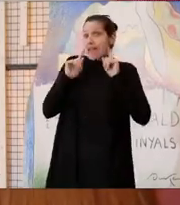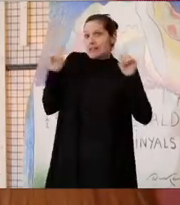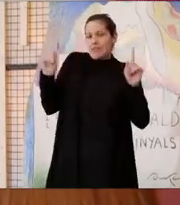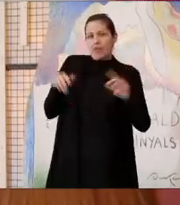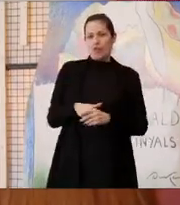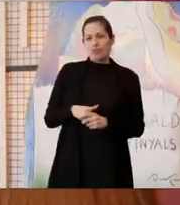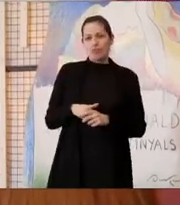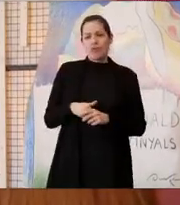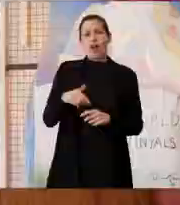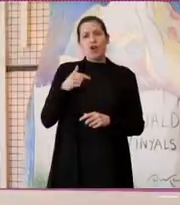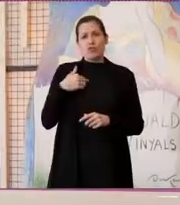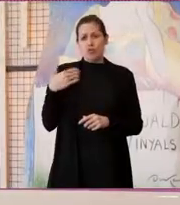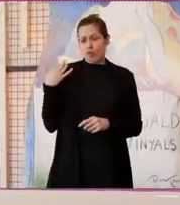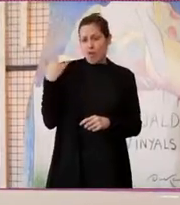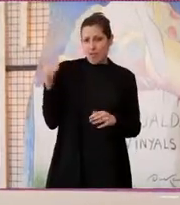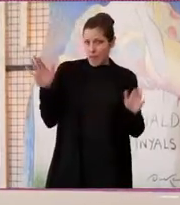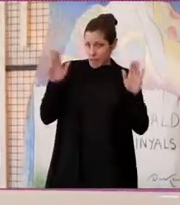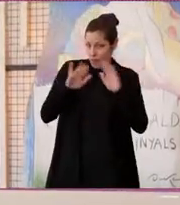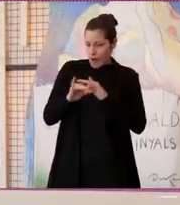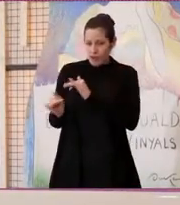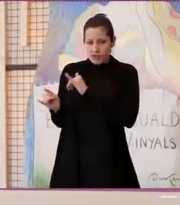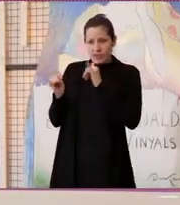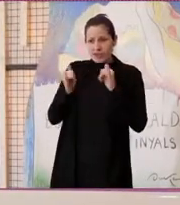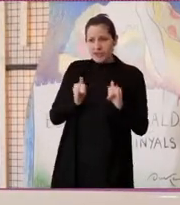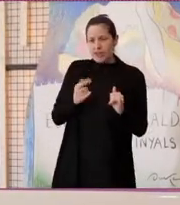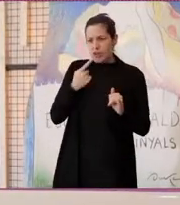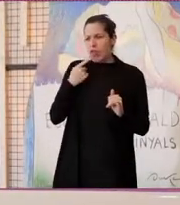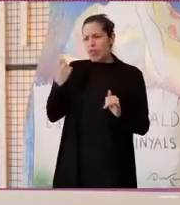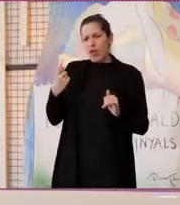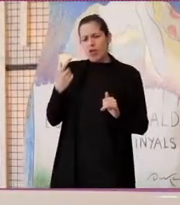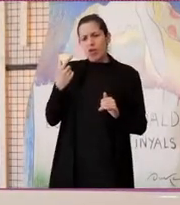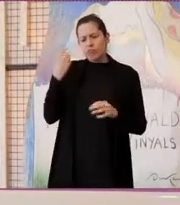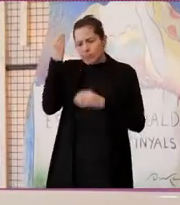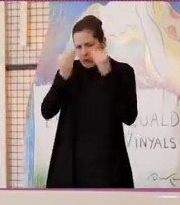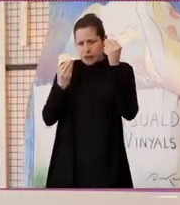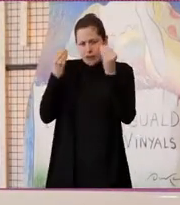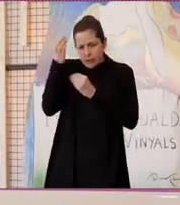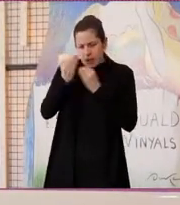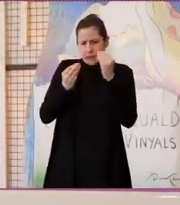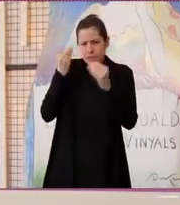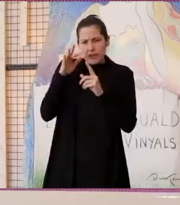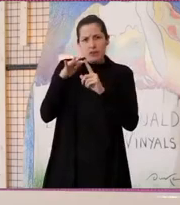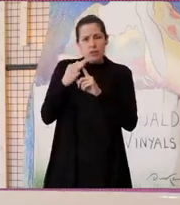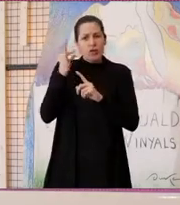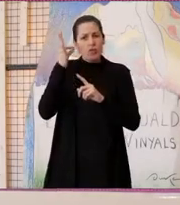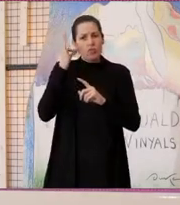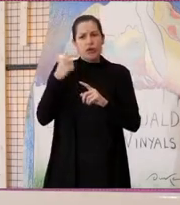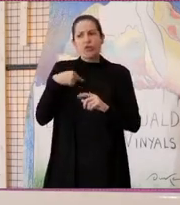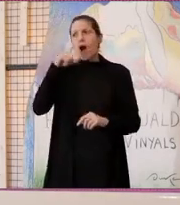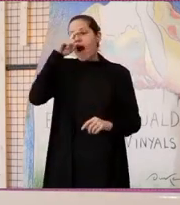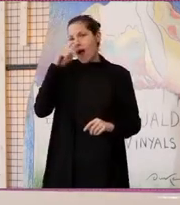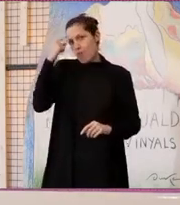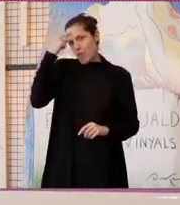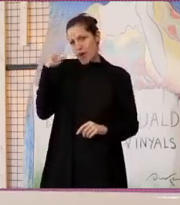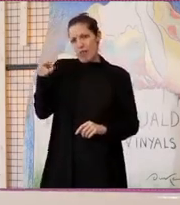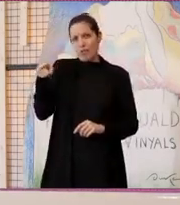anoche digo todas este tiempo que estoy dándole vueltas a esa salida de las mujeres me estaba todo el rato acordando de ella porque es justo